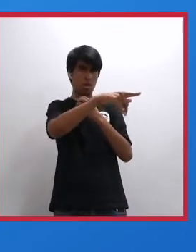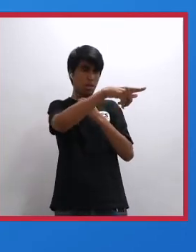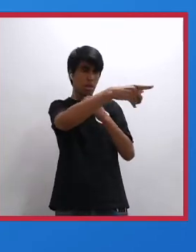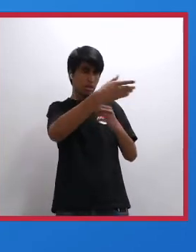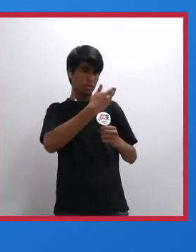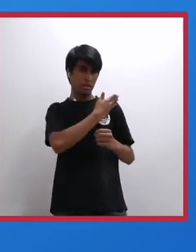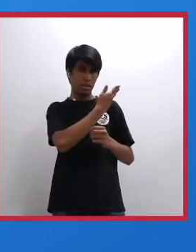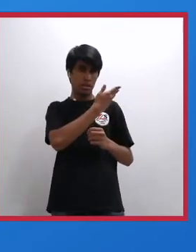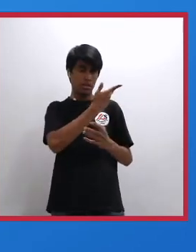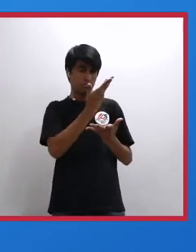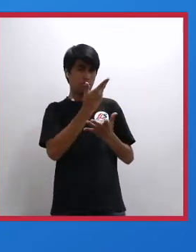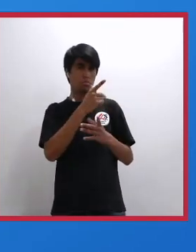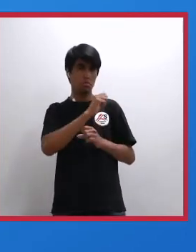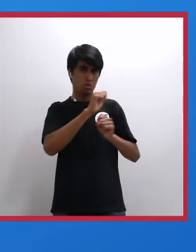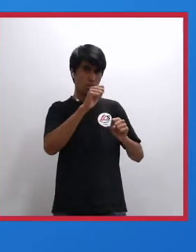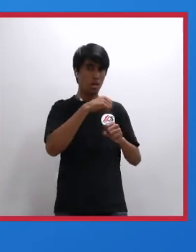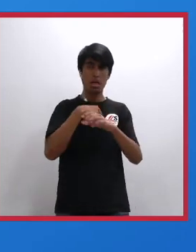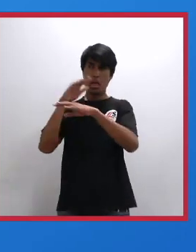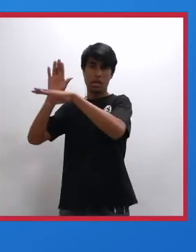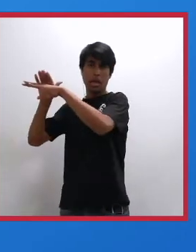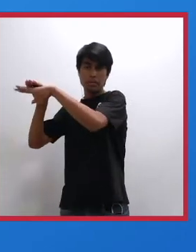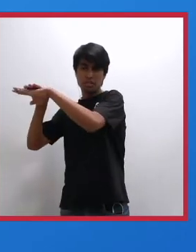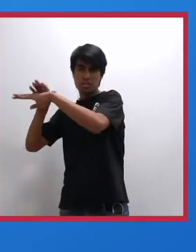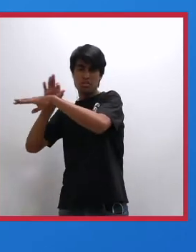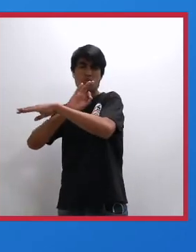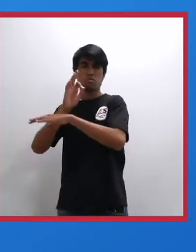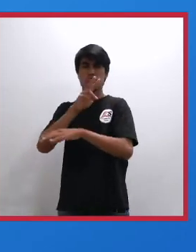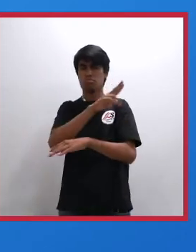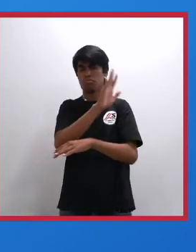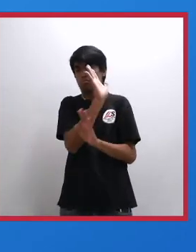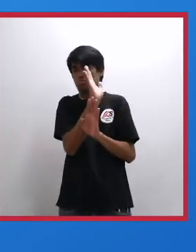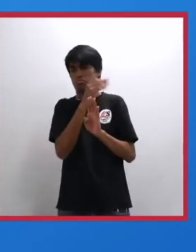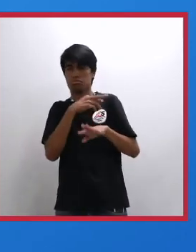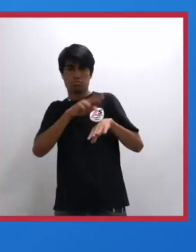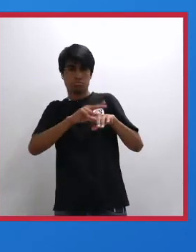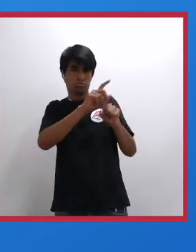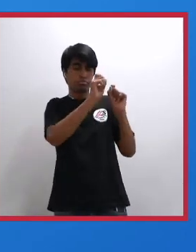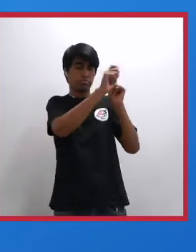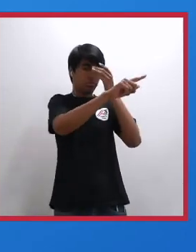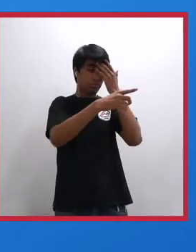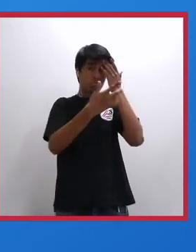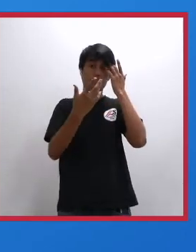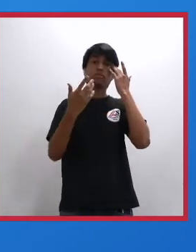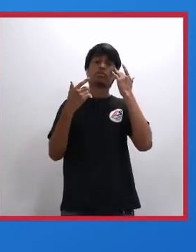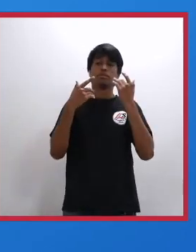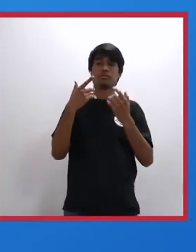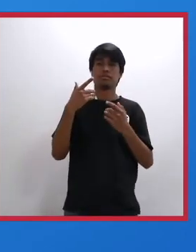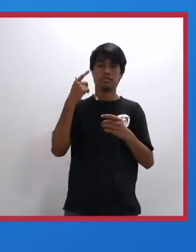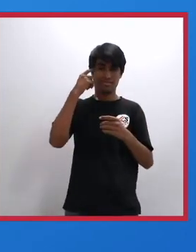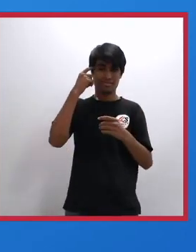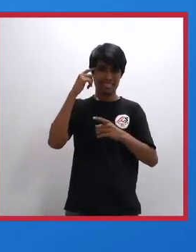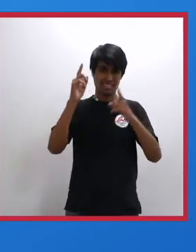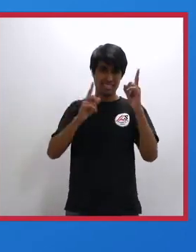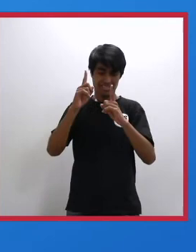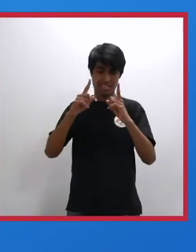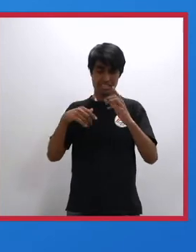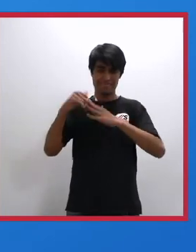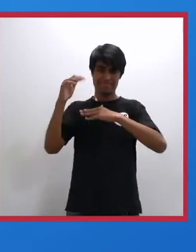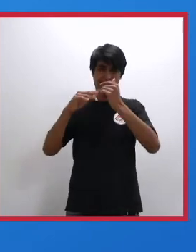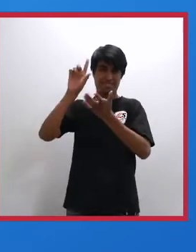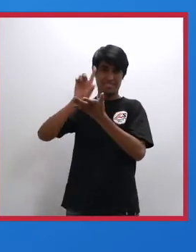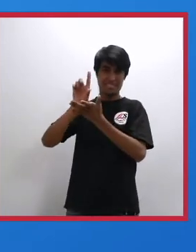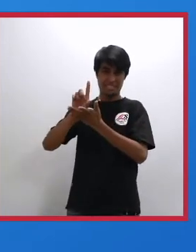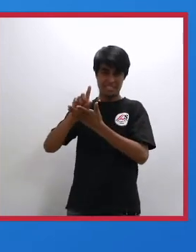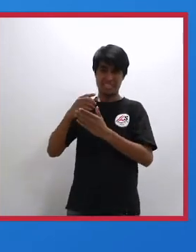seguridad. En ocasiones suceden accidentes o acciones cerca del lugar de trabajo que quizás